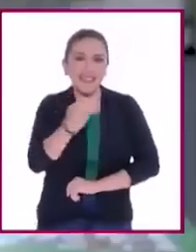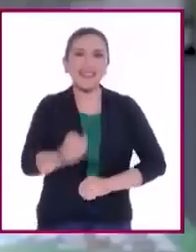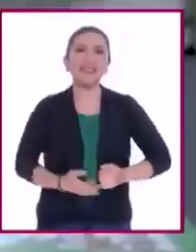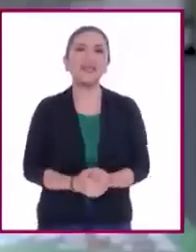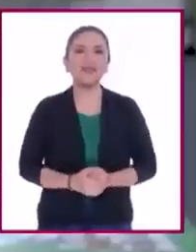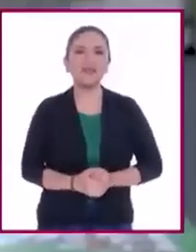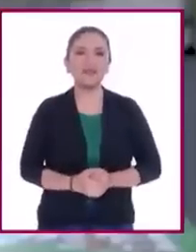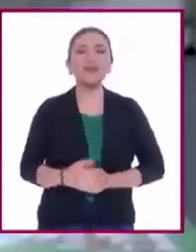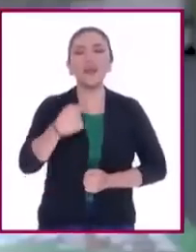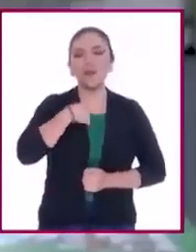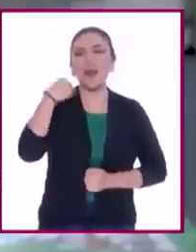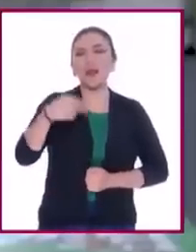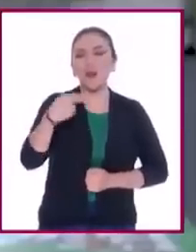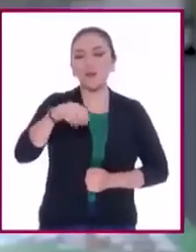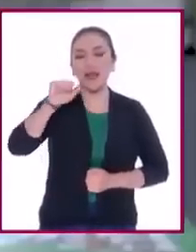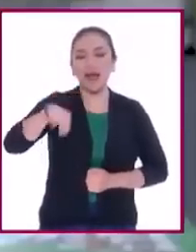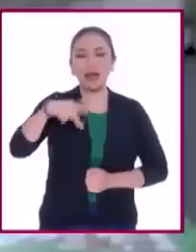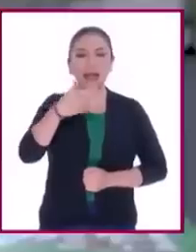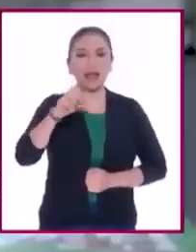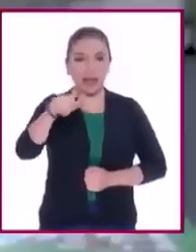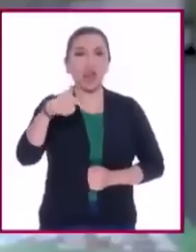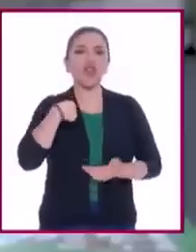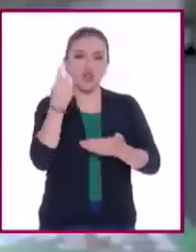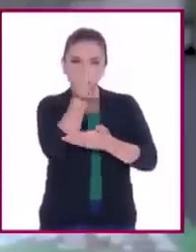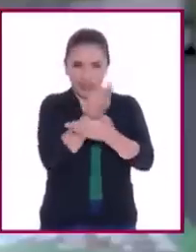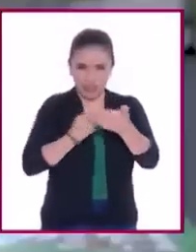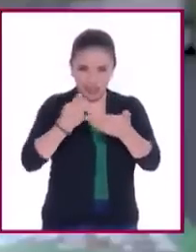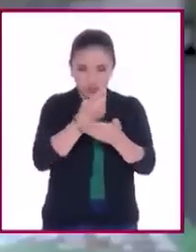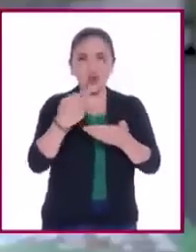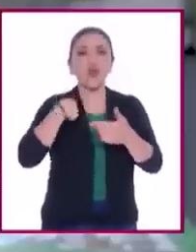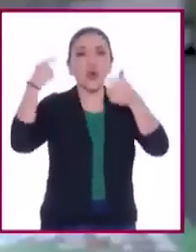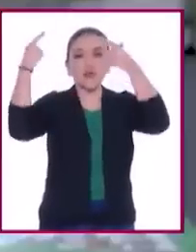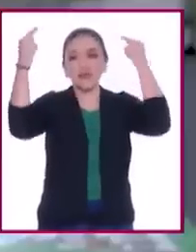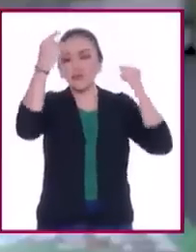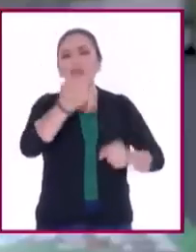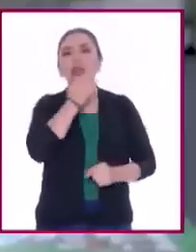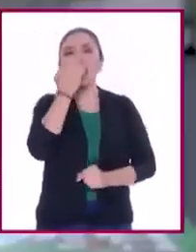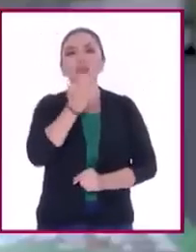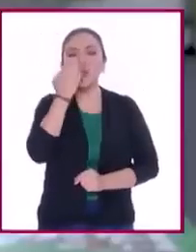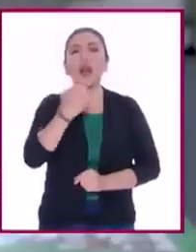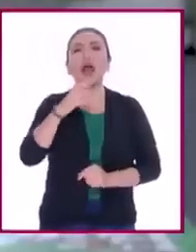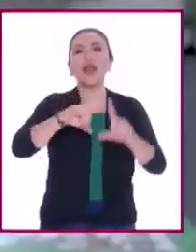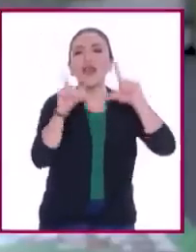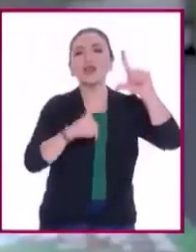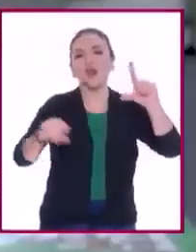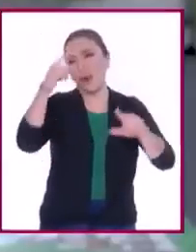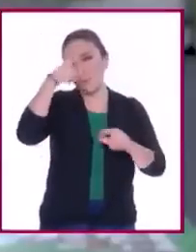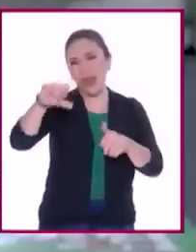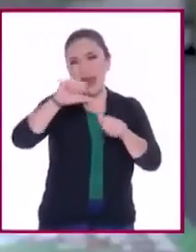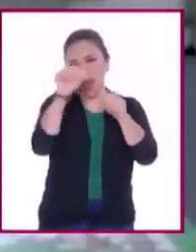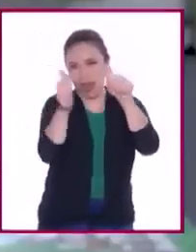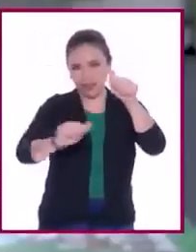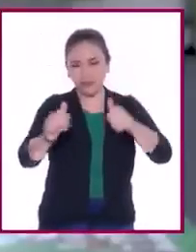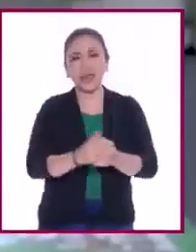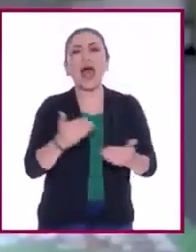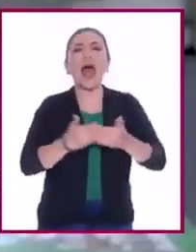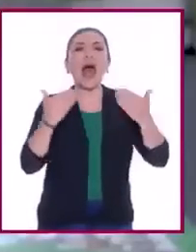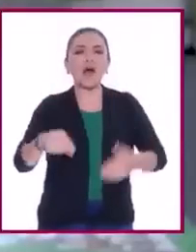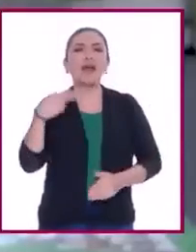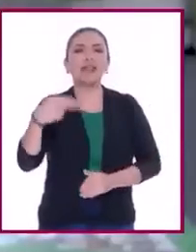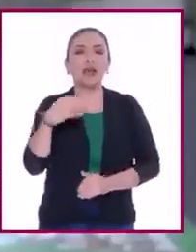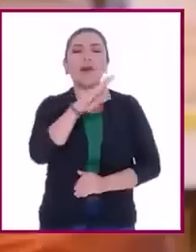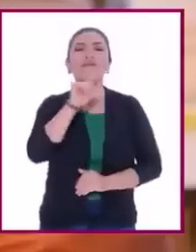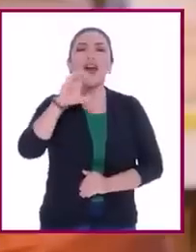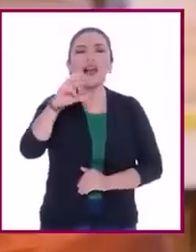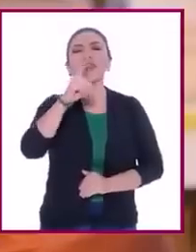Mi nombre es Ángel Campos soy diseñador gráfico soy egresado de la escuela nacional de artes plásticas y hoy llamada facultad de